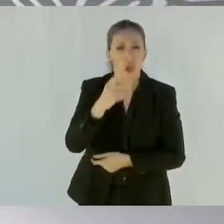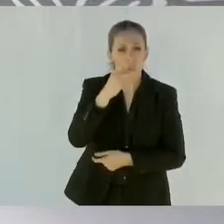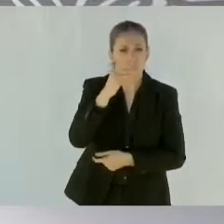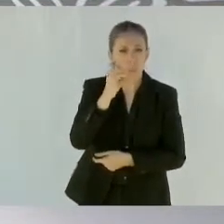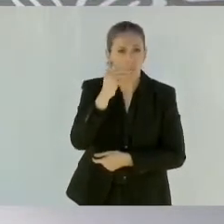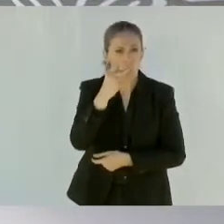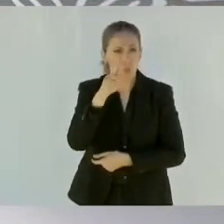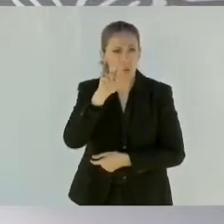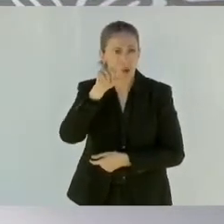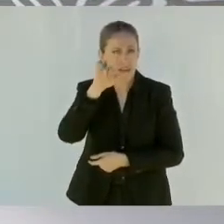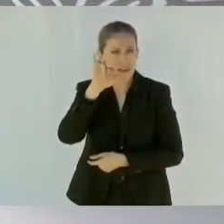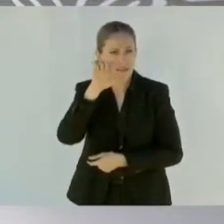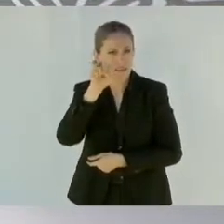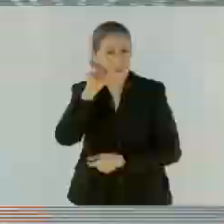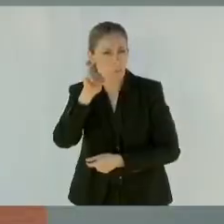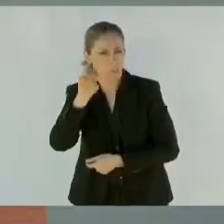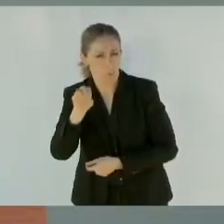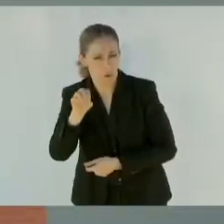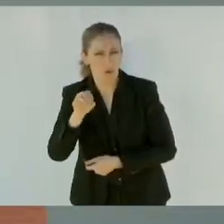paternalismo,